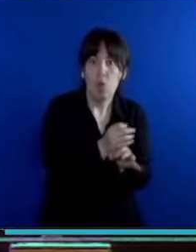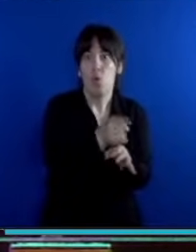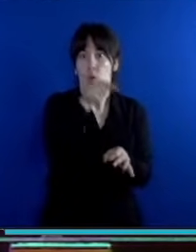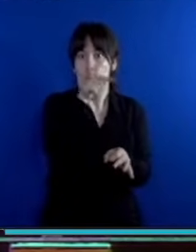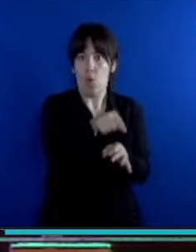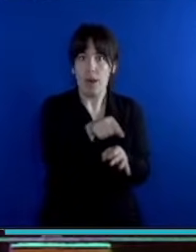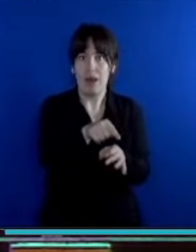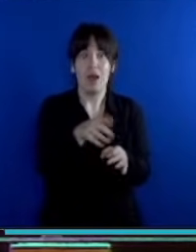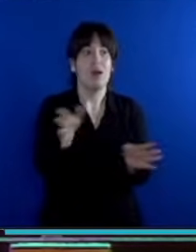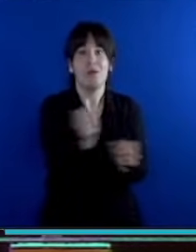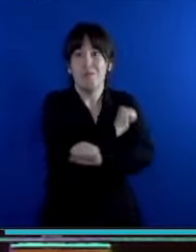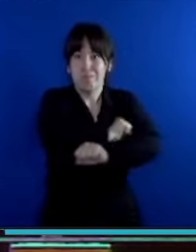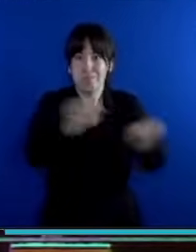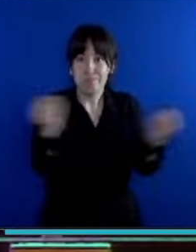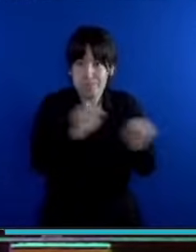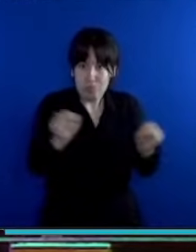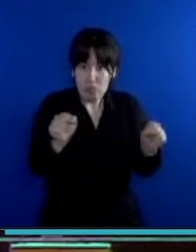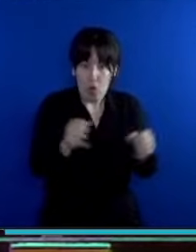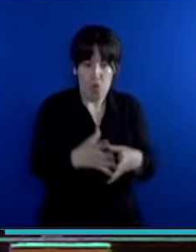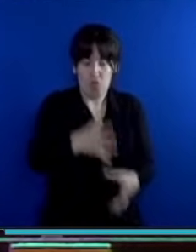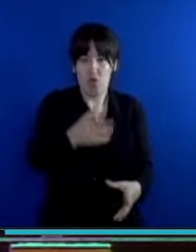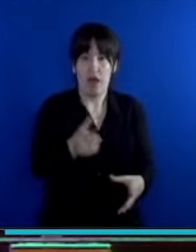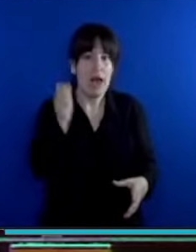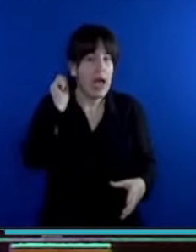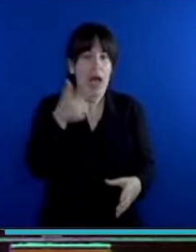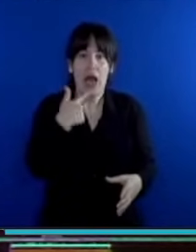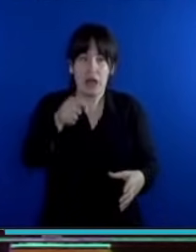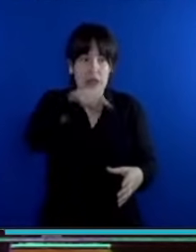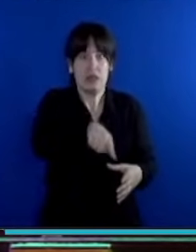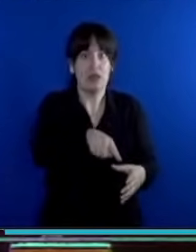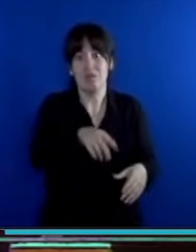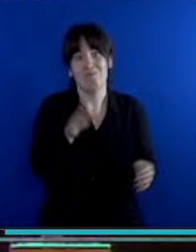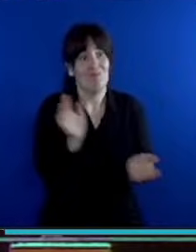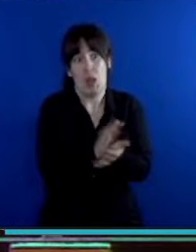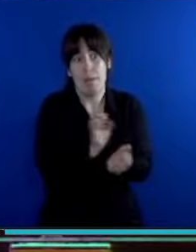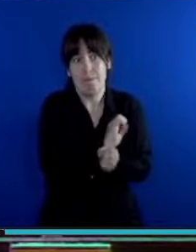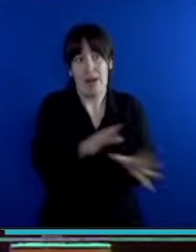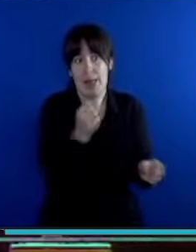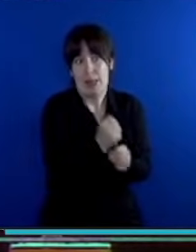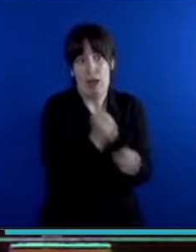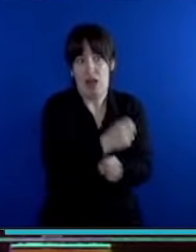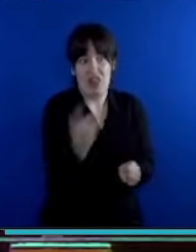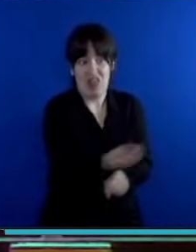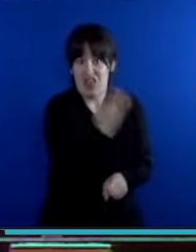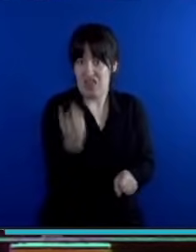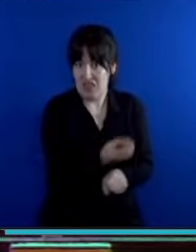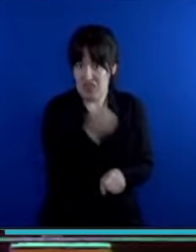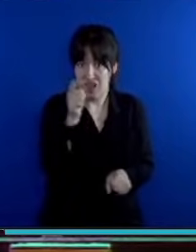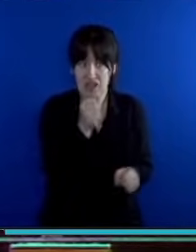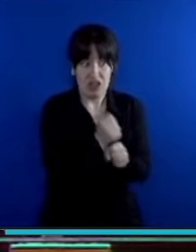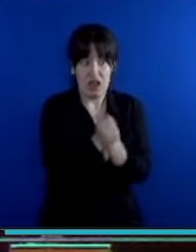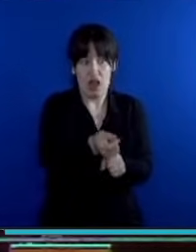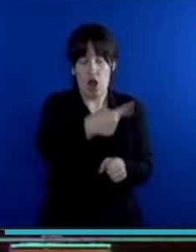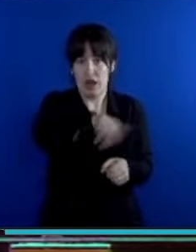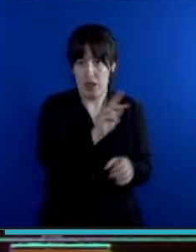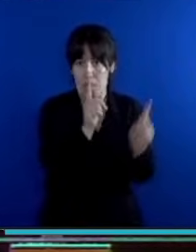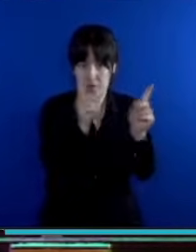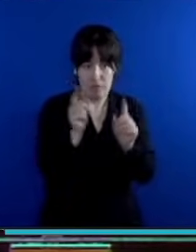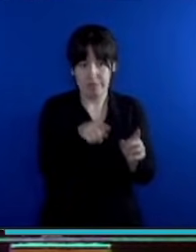la explosión de una garrafa por las condiciones miserables en las que tenían que trabajar los trabajadores de la educación.